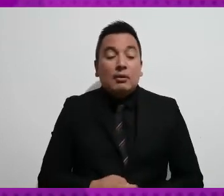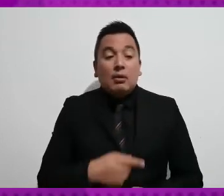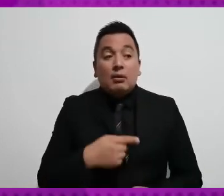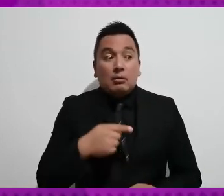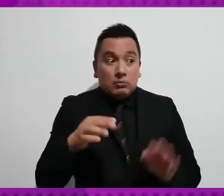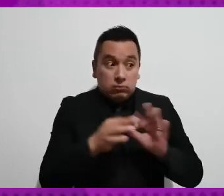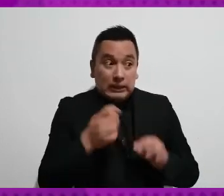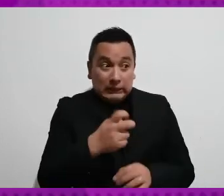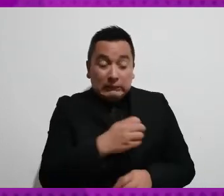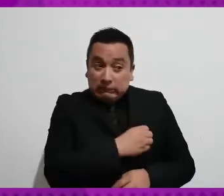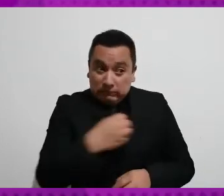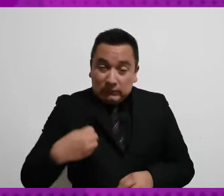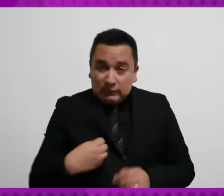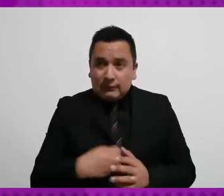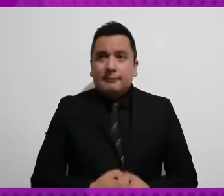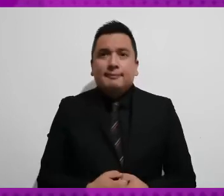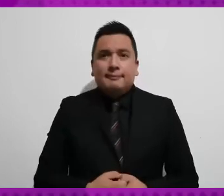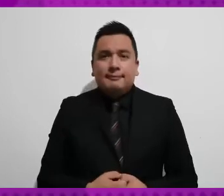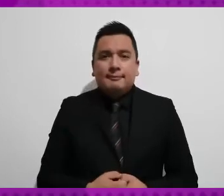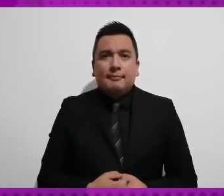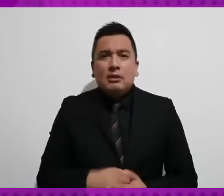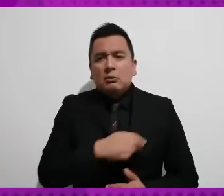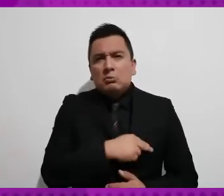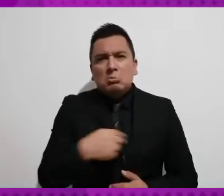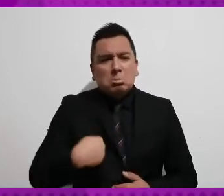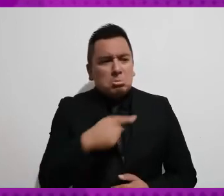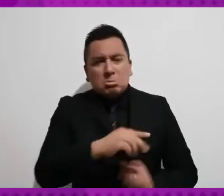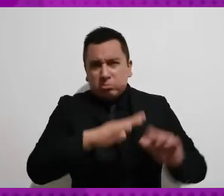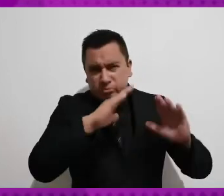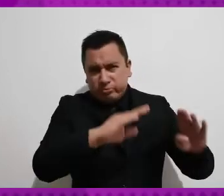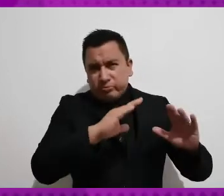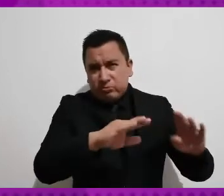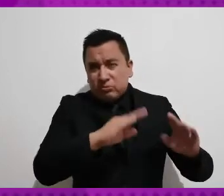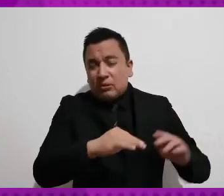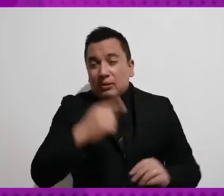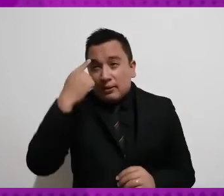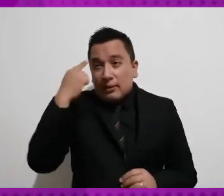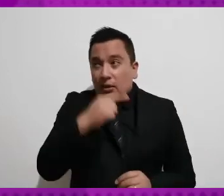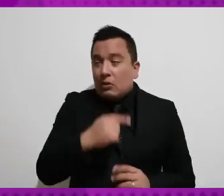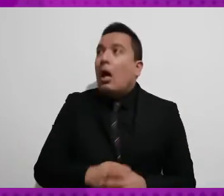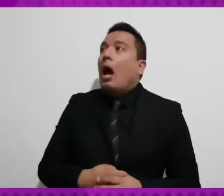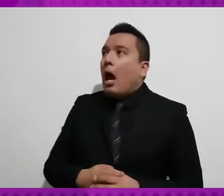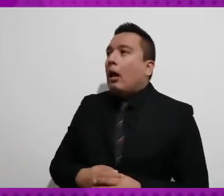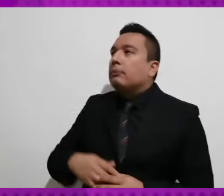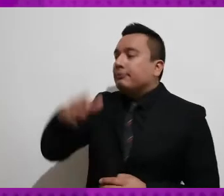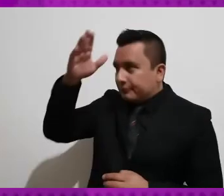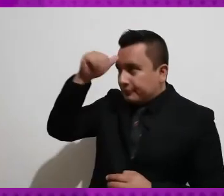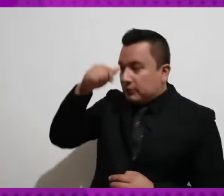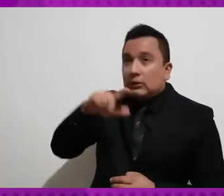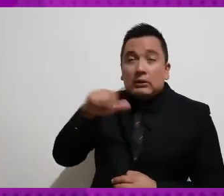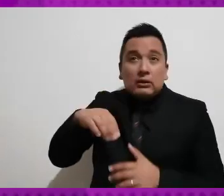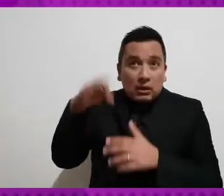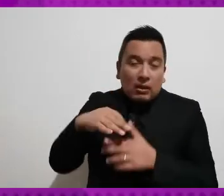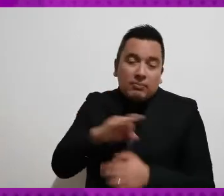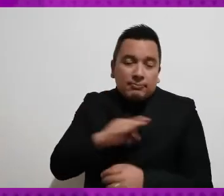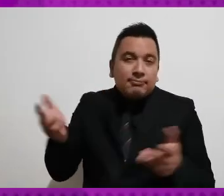que aplicar. Entonces capacitamos a nuestros funcionarios para que implementen estas medidas durante la jornada